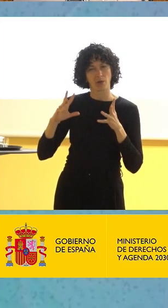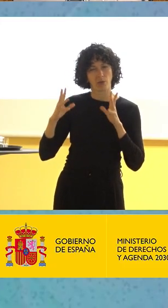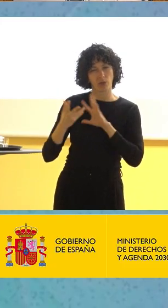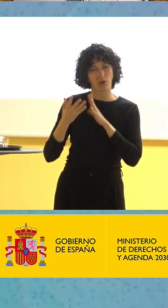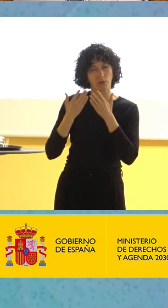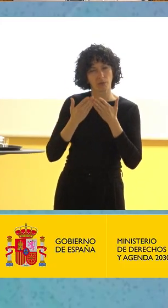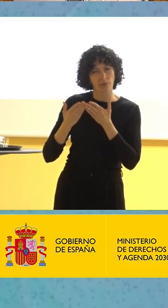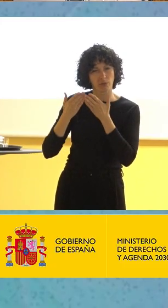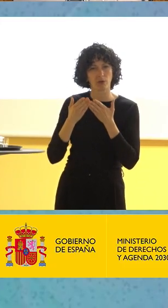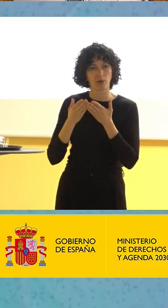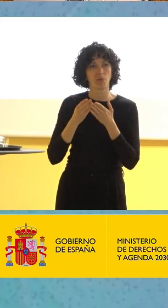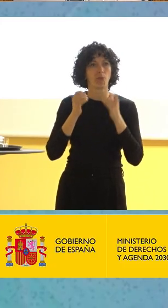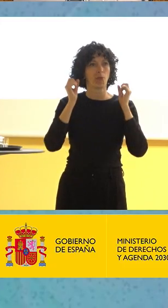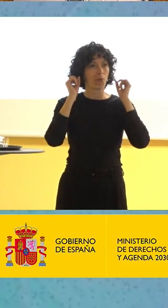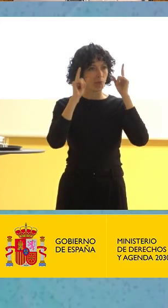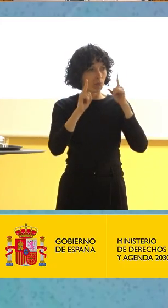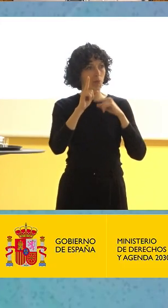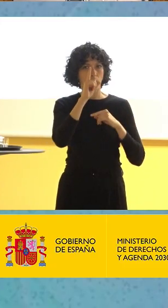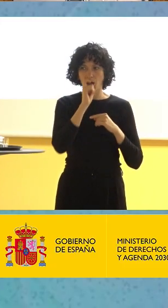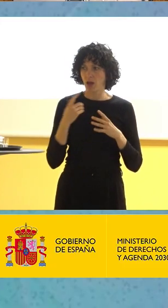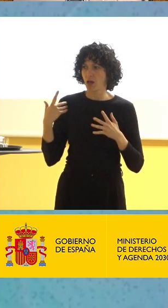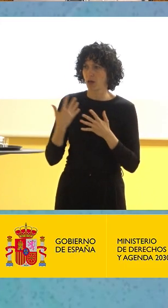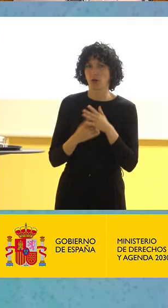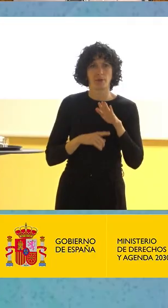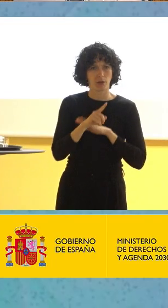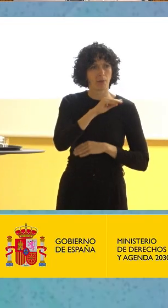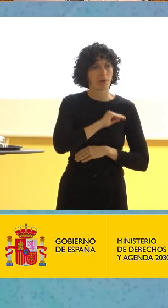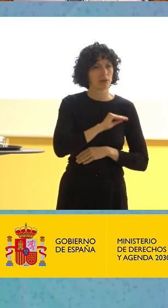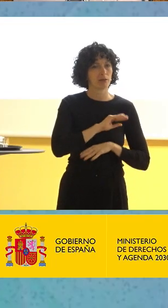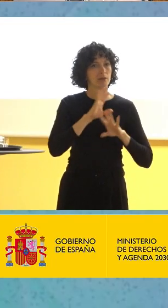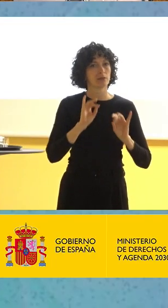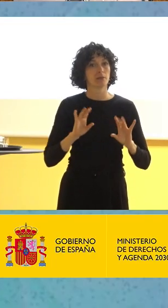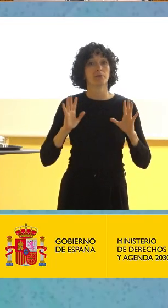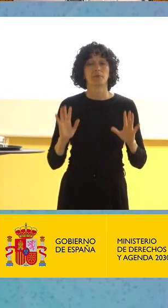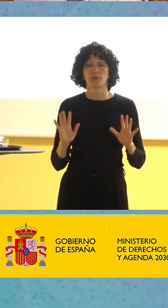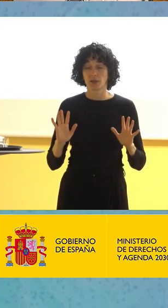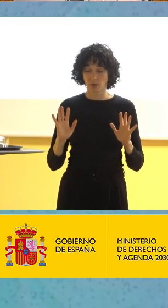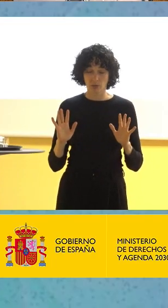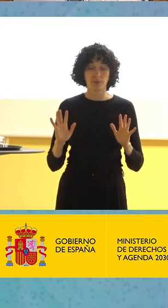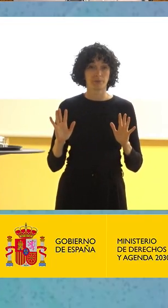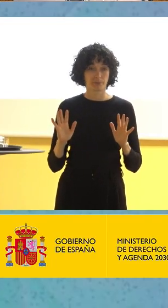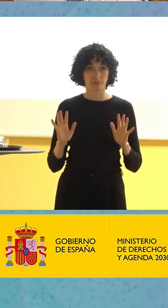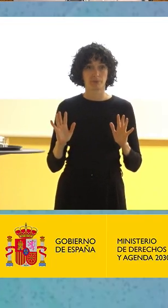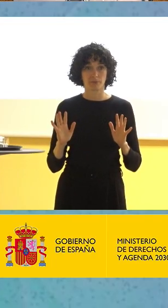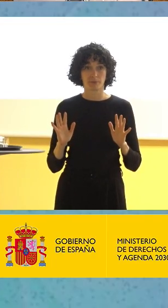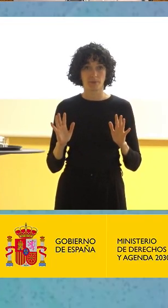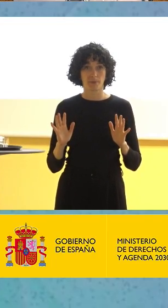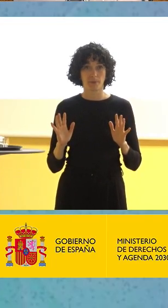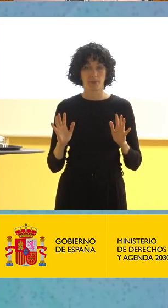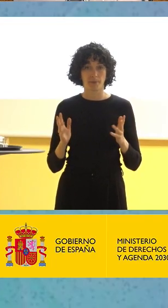damos cuenta de que pues en los últimos años se ha avanzado mucho, pero es verdad que hay una importante